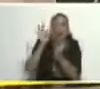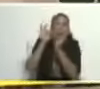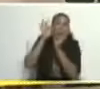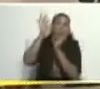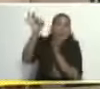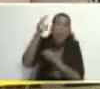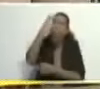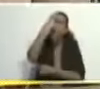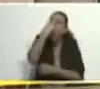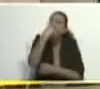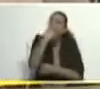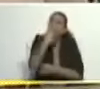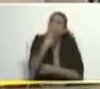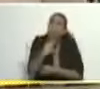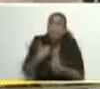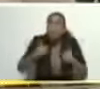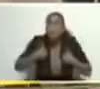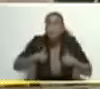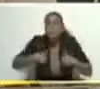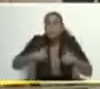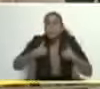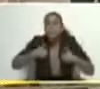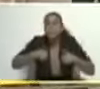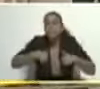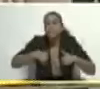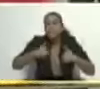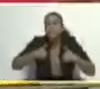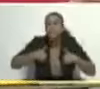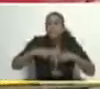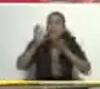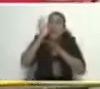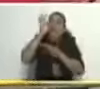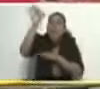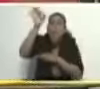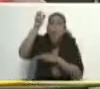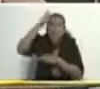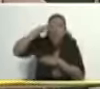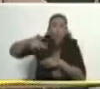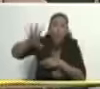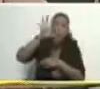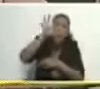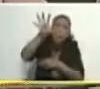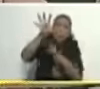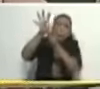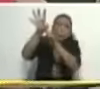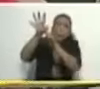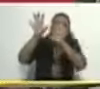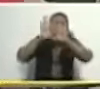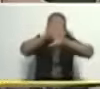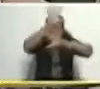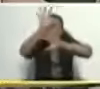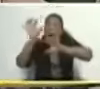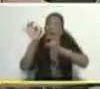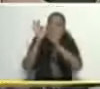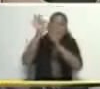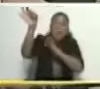Los pobres sufren en la periferia. La periferia sufre.